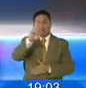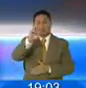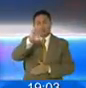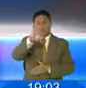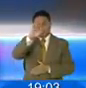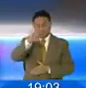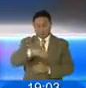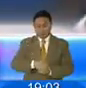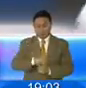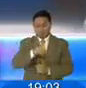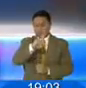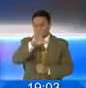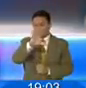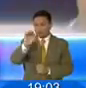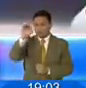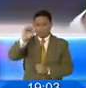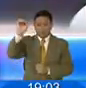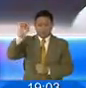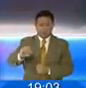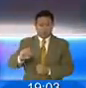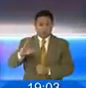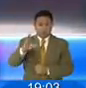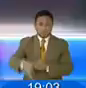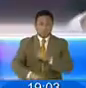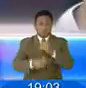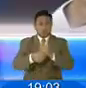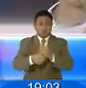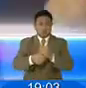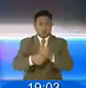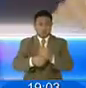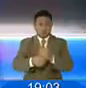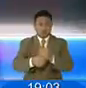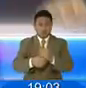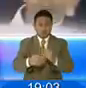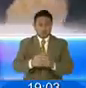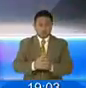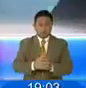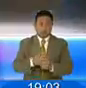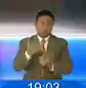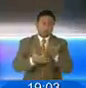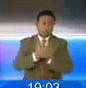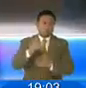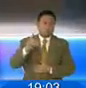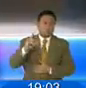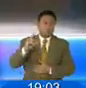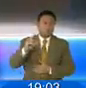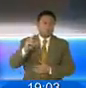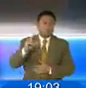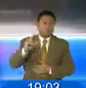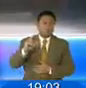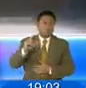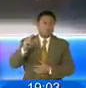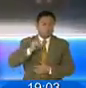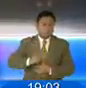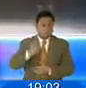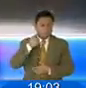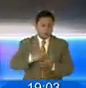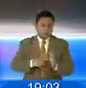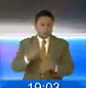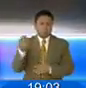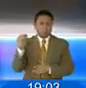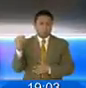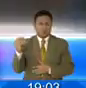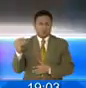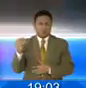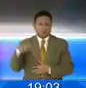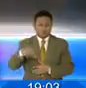de un 150% adicional cuando sea en el salario de los segmentos como por ejemplo en los jóvenes